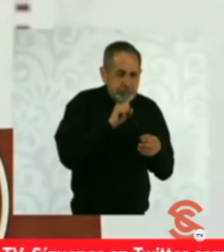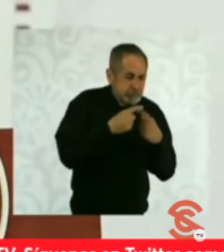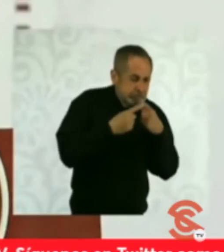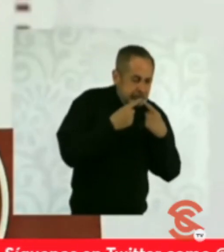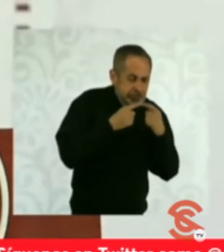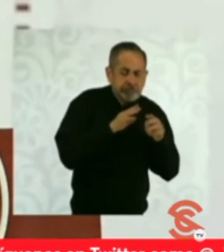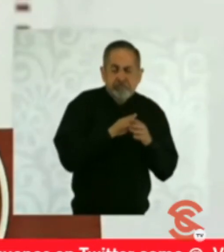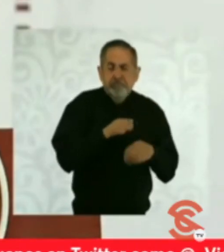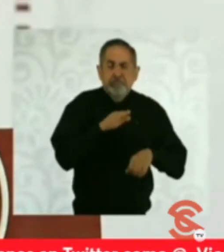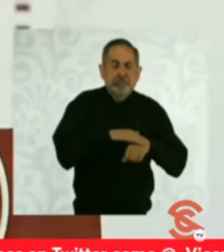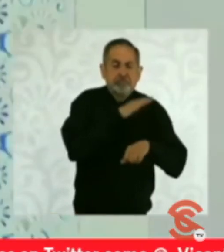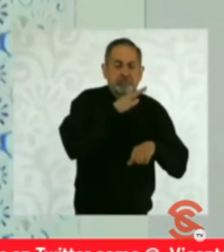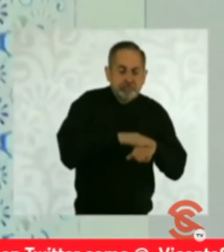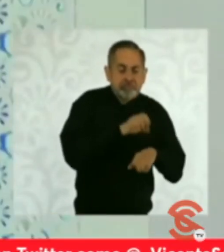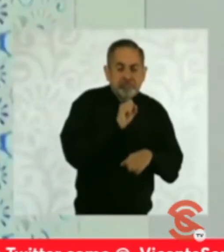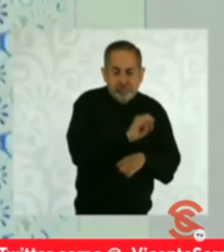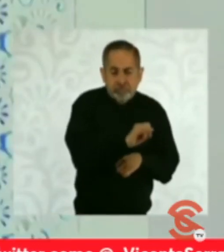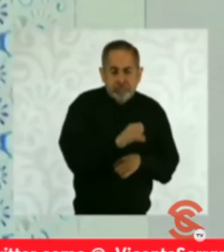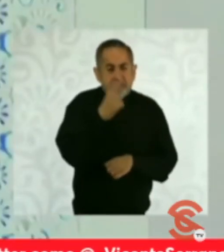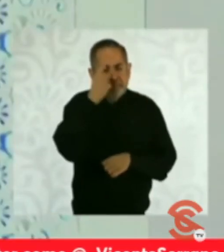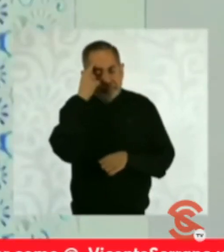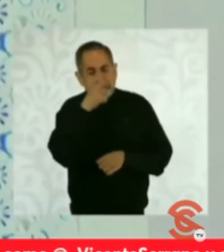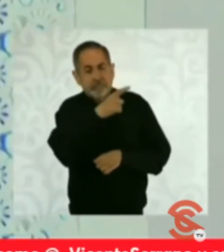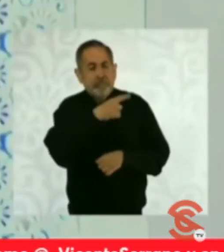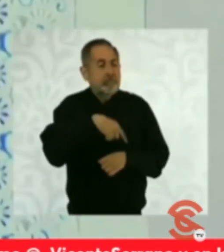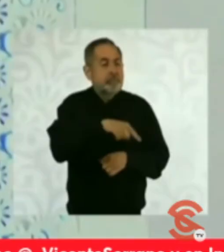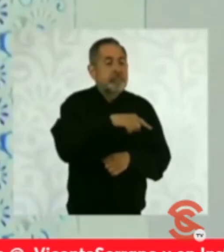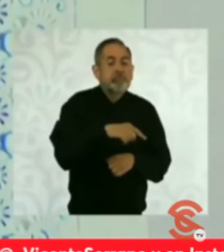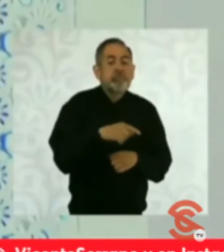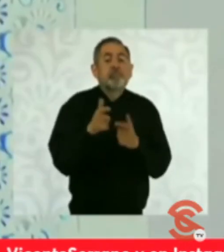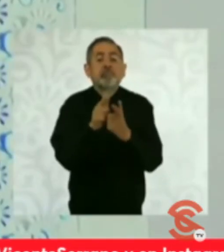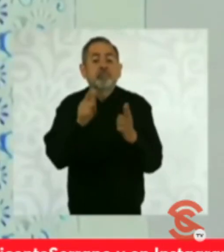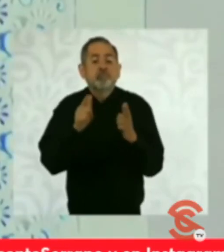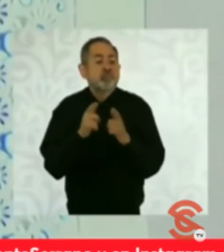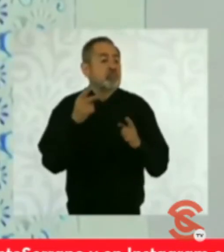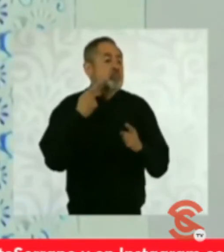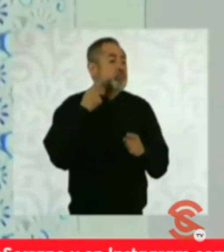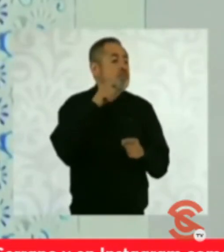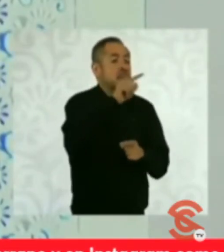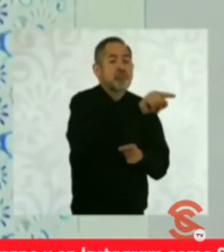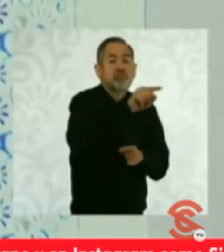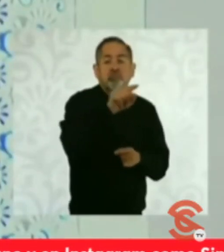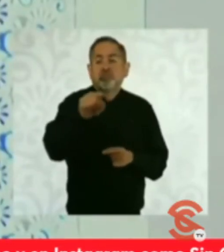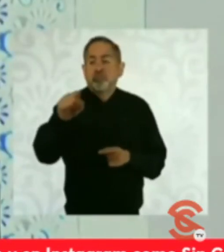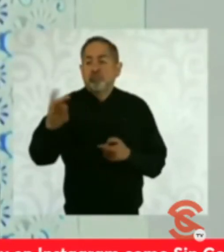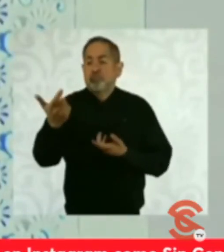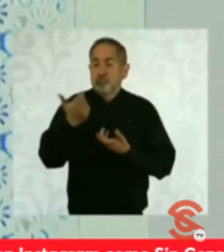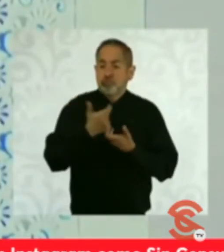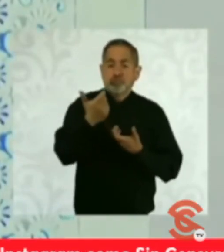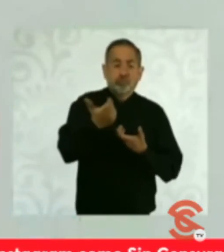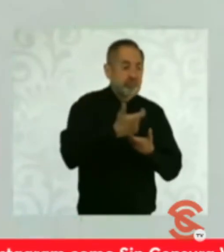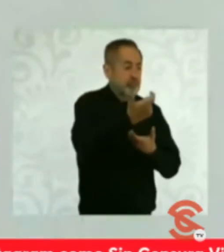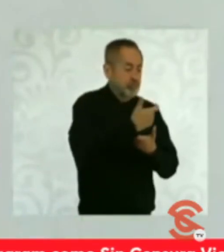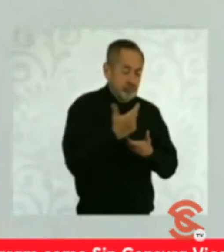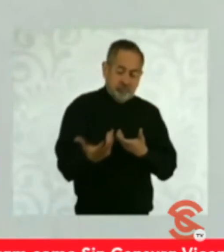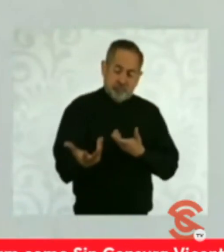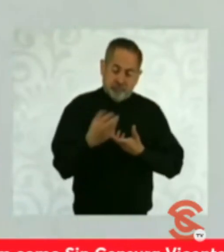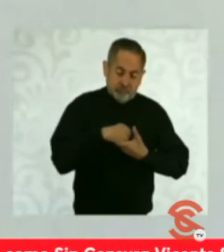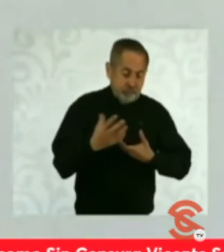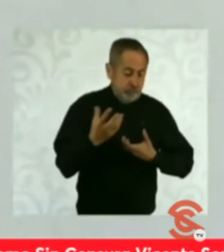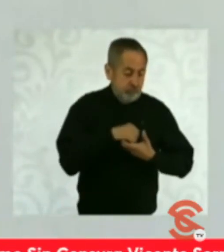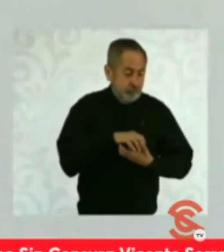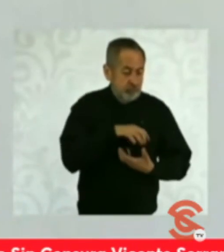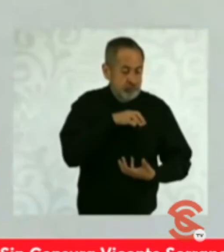recursos que incorporan a la Corte los partidos políticos. Entonces, en primer